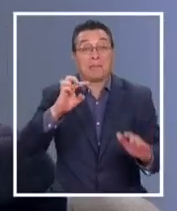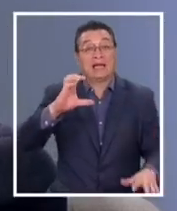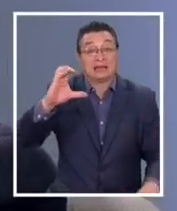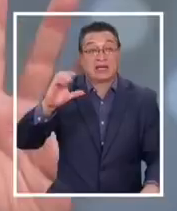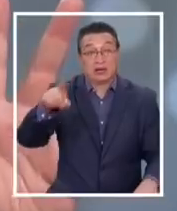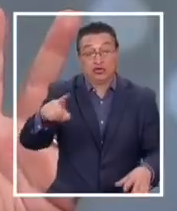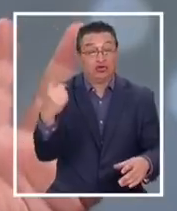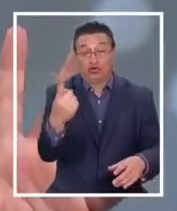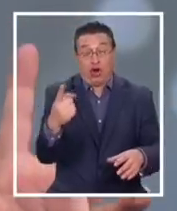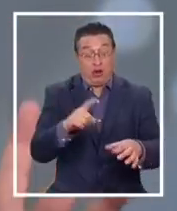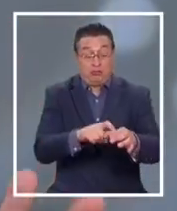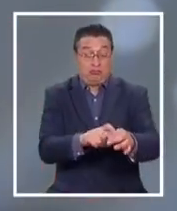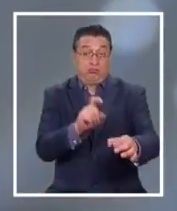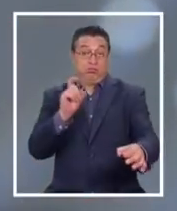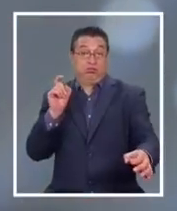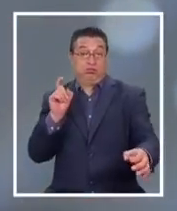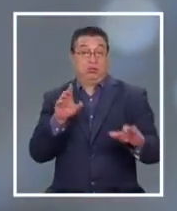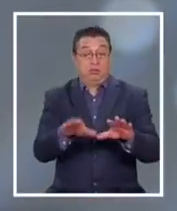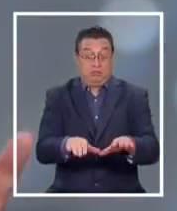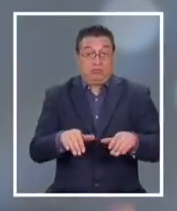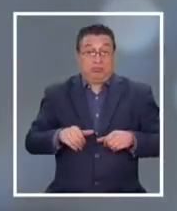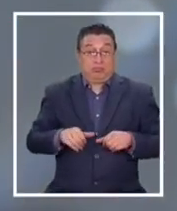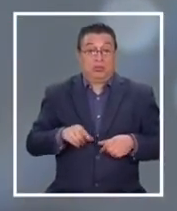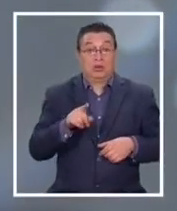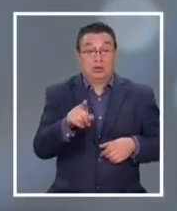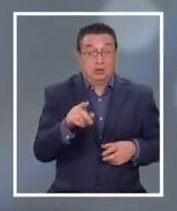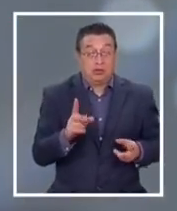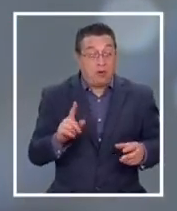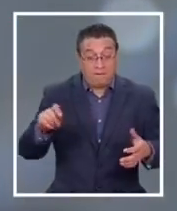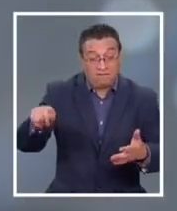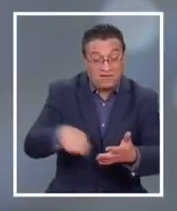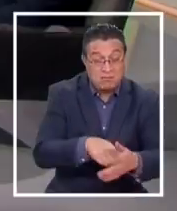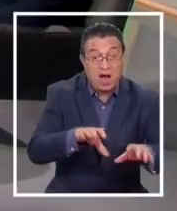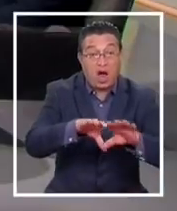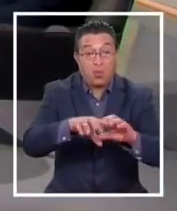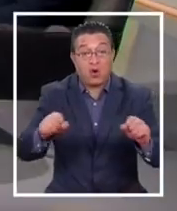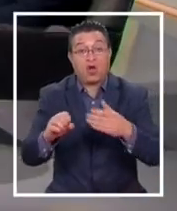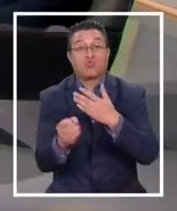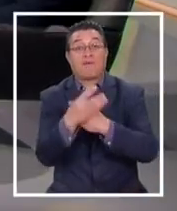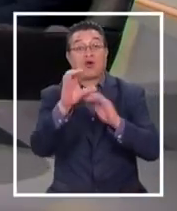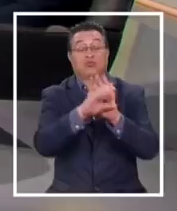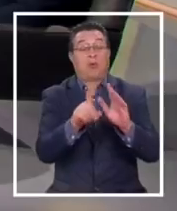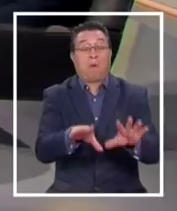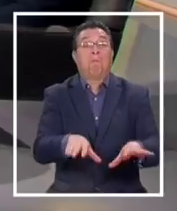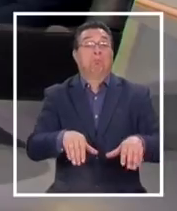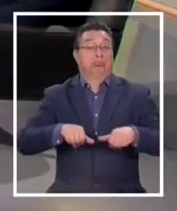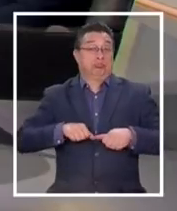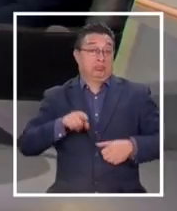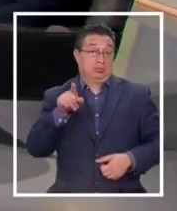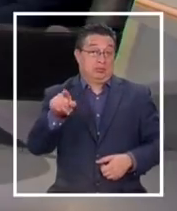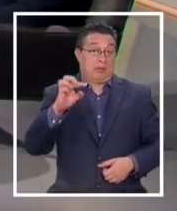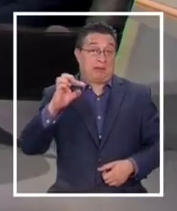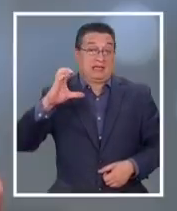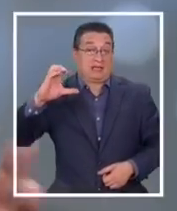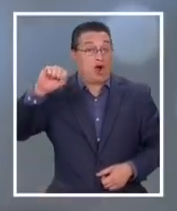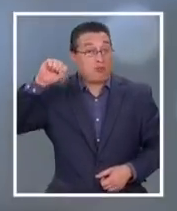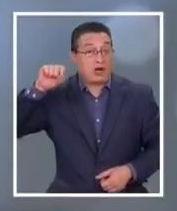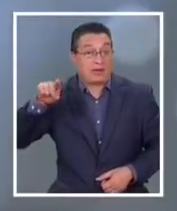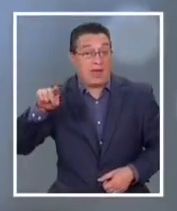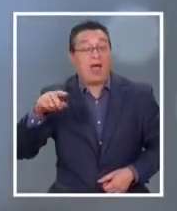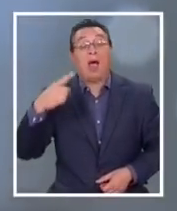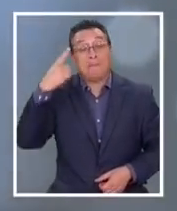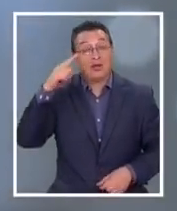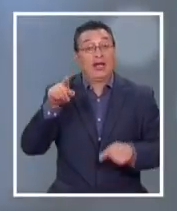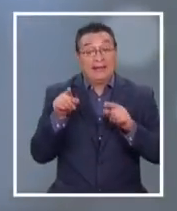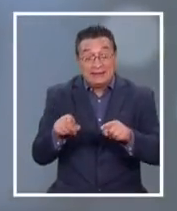Comunista se excluyó de la posibilidad histórica de firmar un acuerdo para una nueva constitución. Entonces yo creo que esa